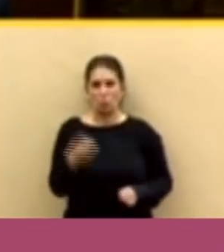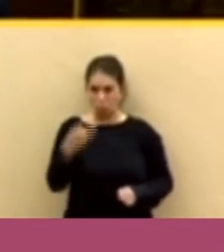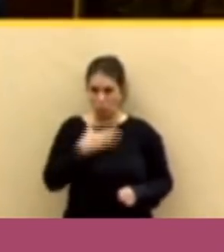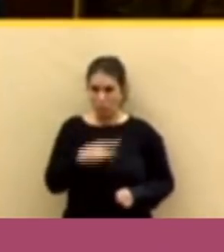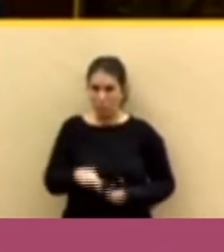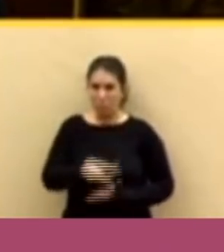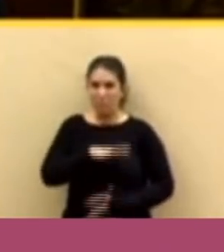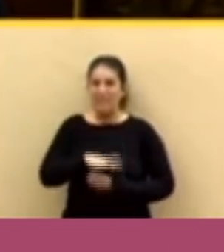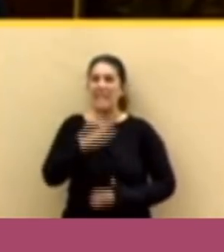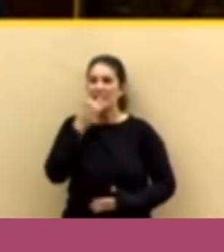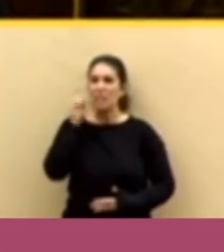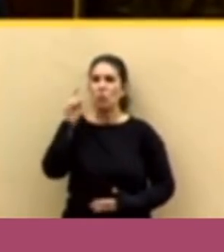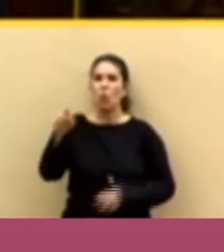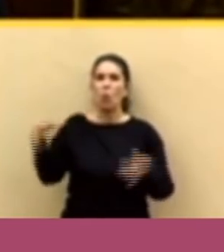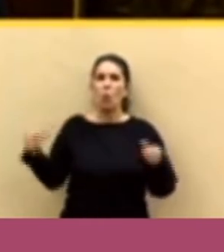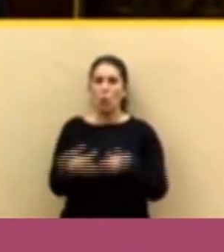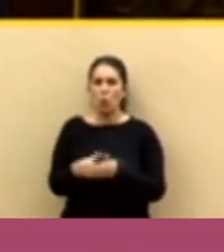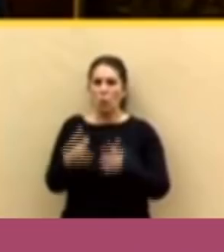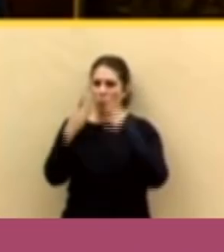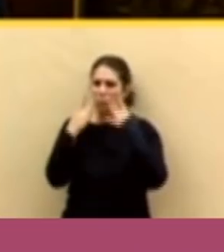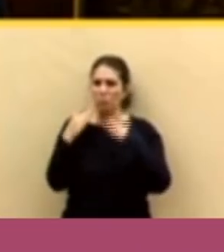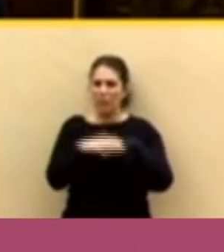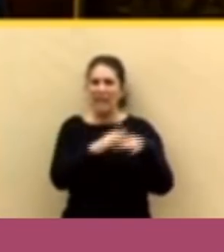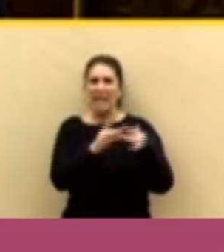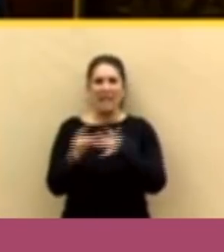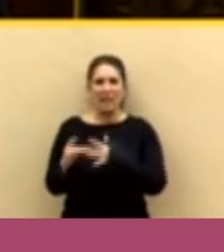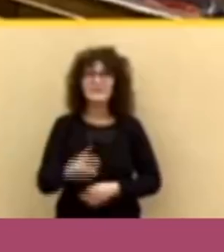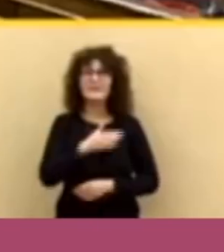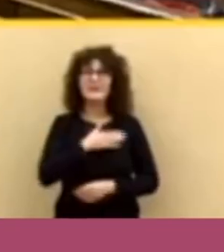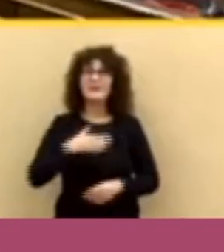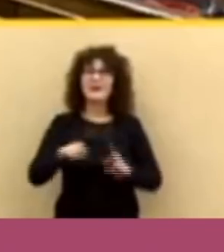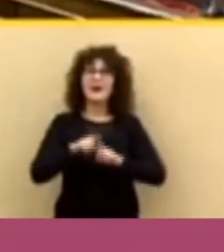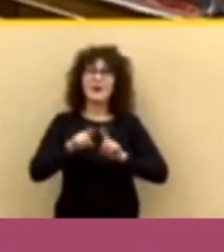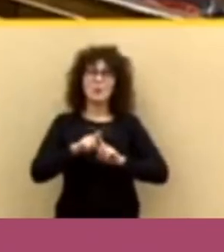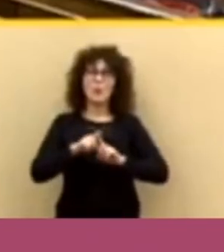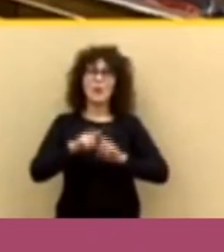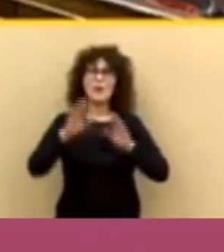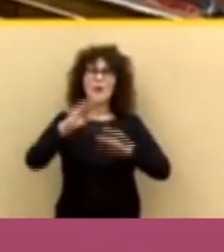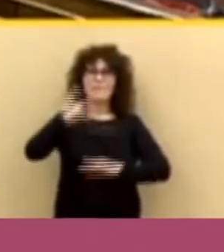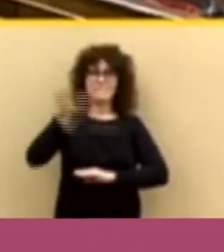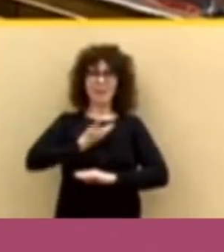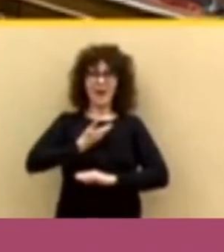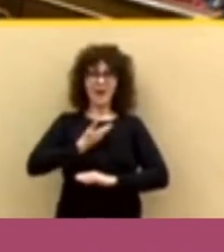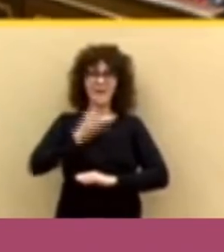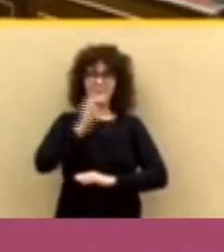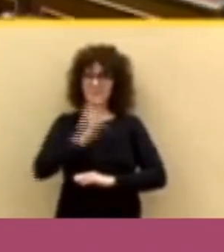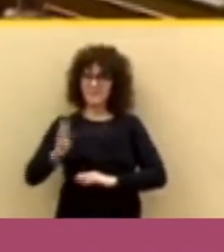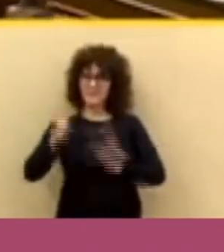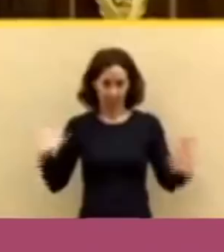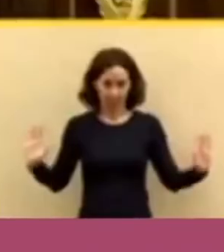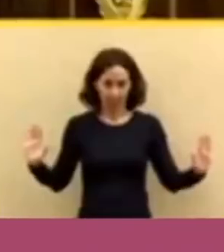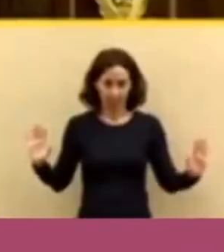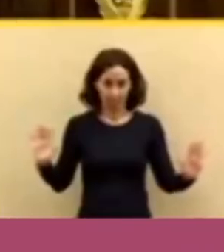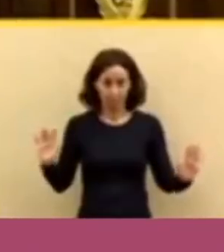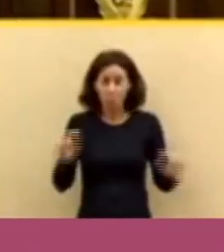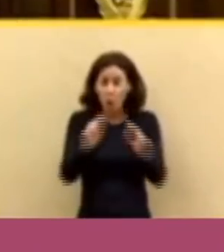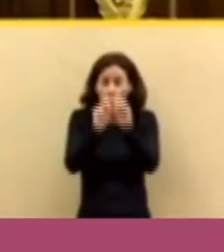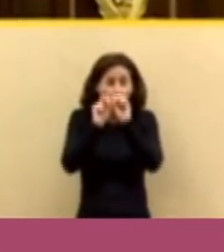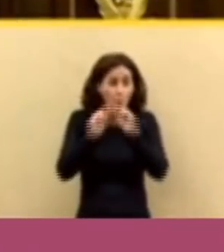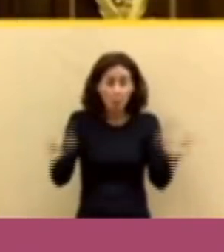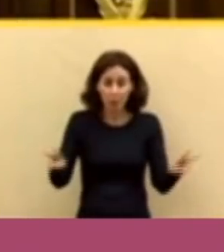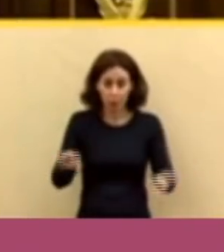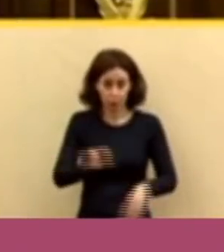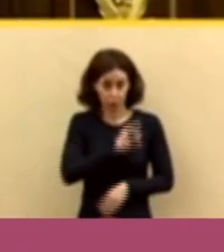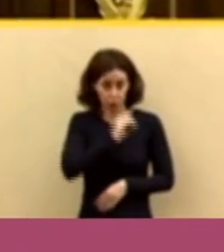para eso somos un partido político que tiende a gobernar este país. Pero de verdad, insisto, que eso no tenía que ser, desde luego, el principal debate de este país. Y